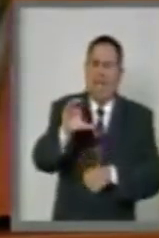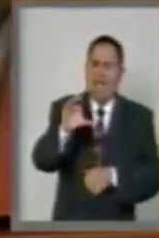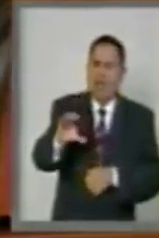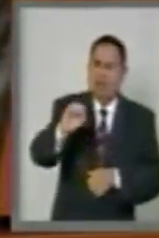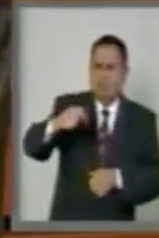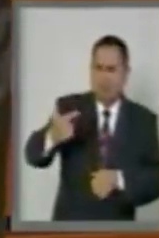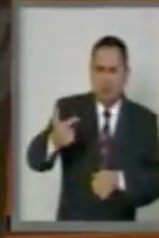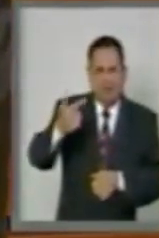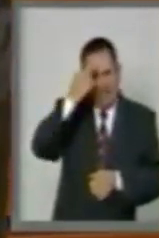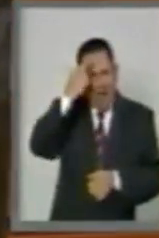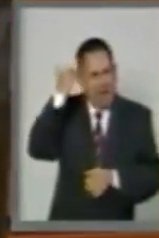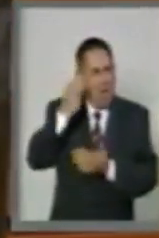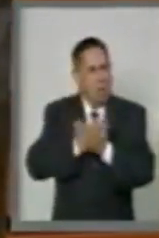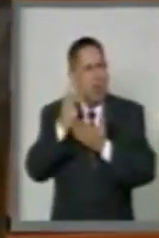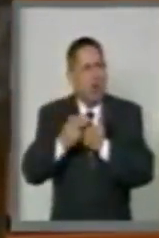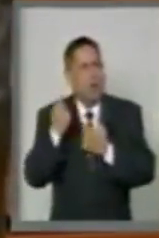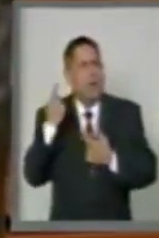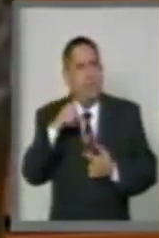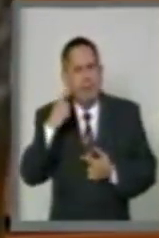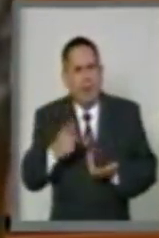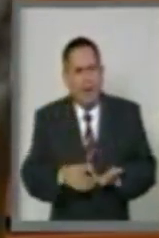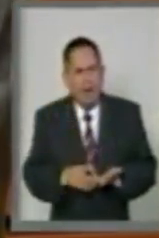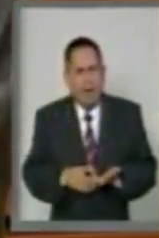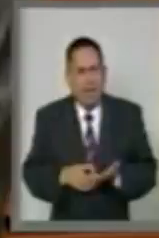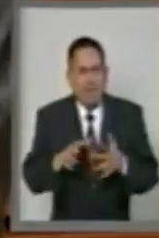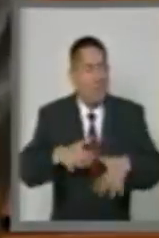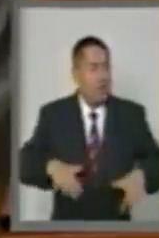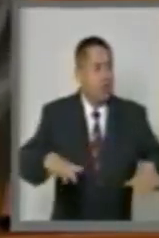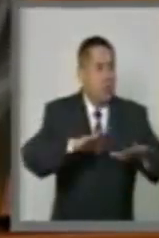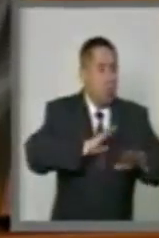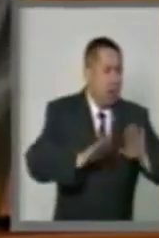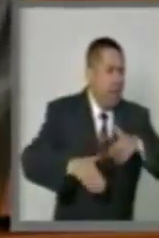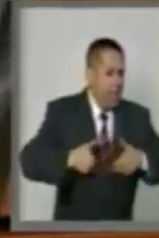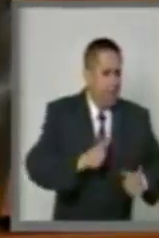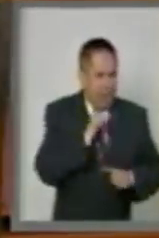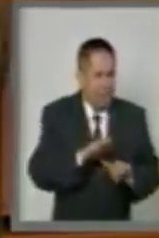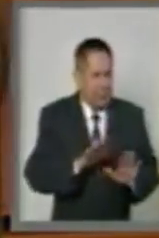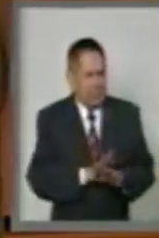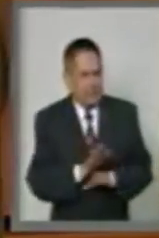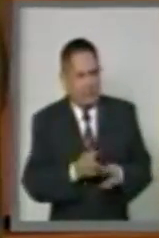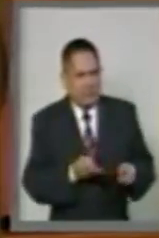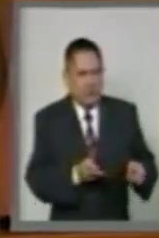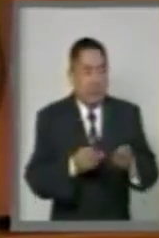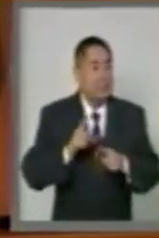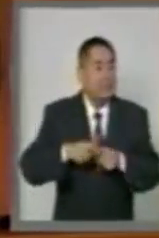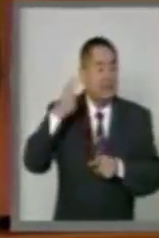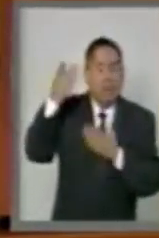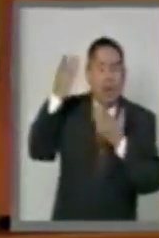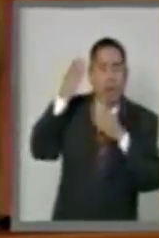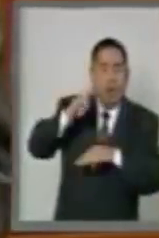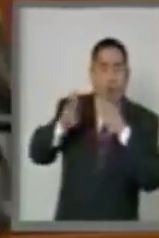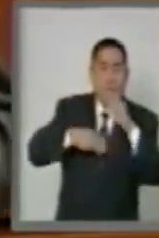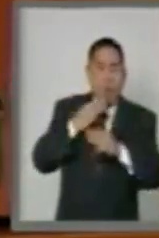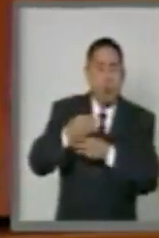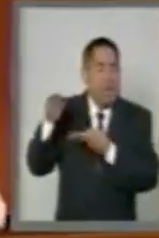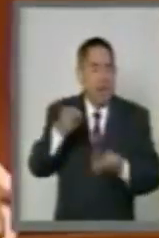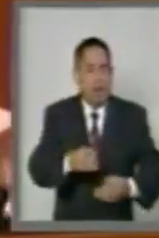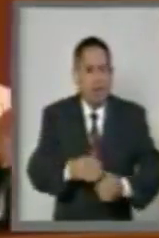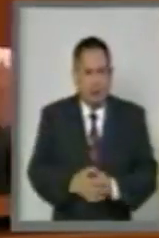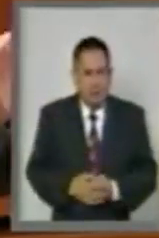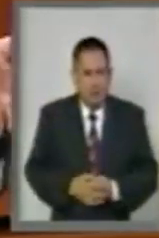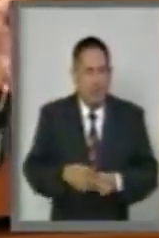Los programas esos son para que no se mueran todos de hambre, son del Banco Mundial,